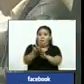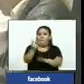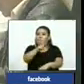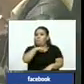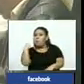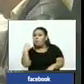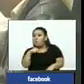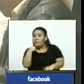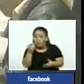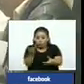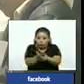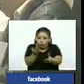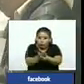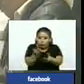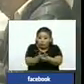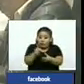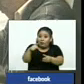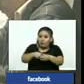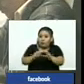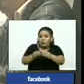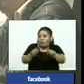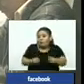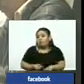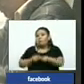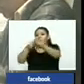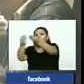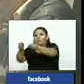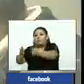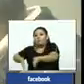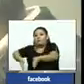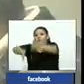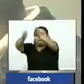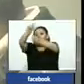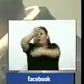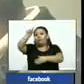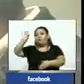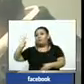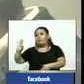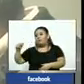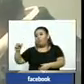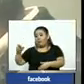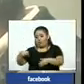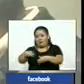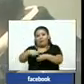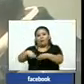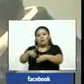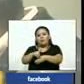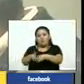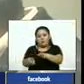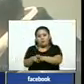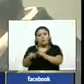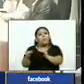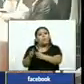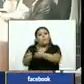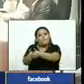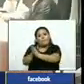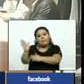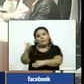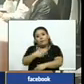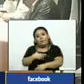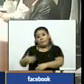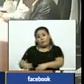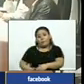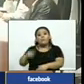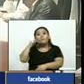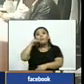analizan enviar el expediente de la comisión a la Fiscalía General de la República. Los diputados también podrían pedir al presidente